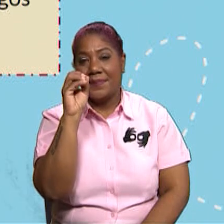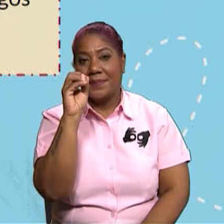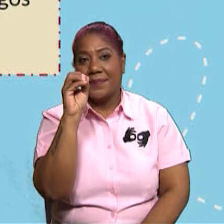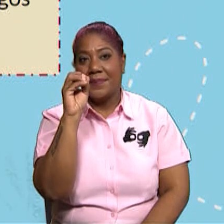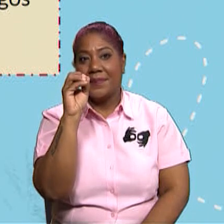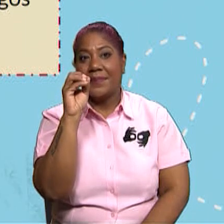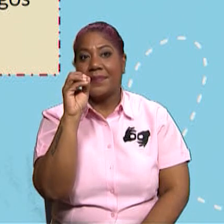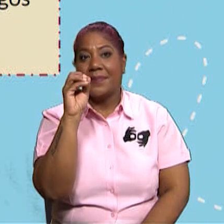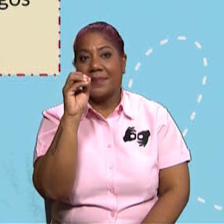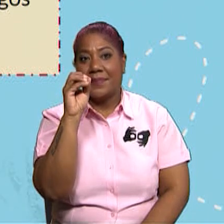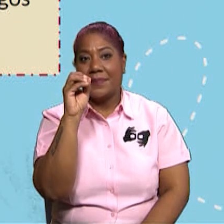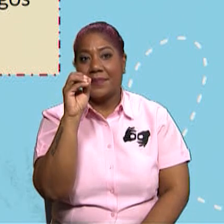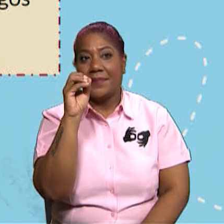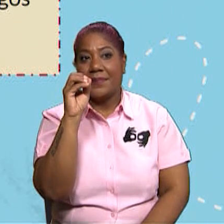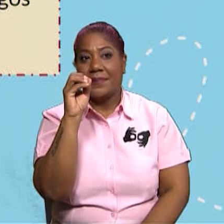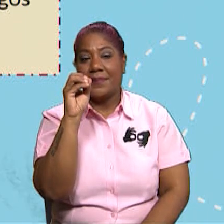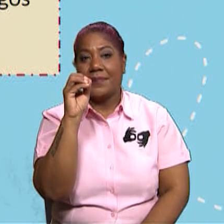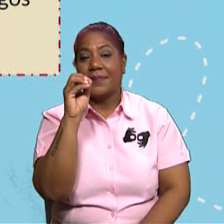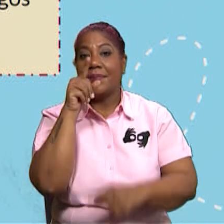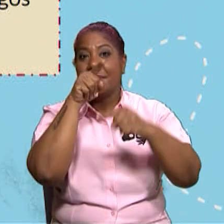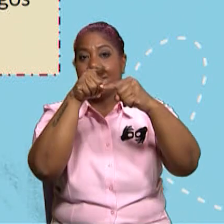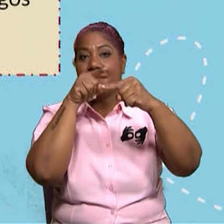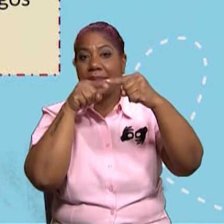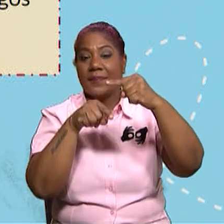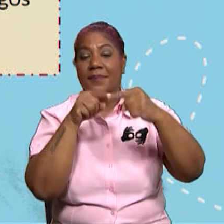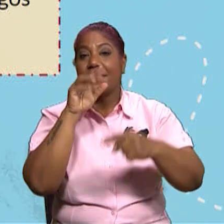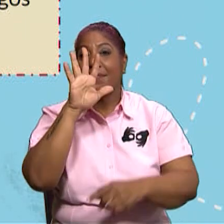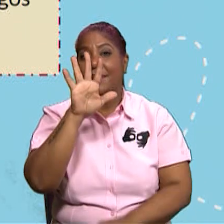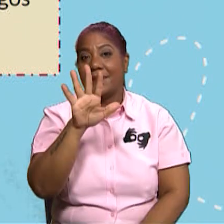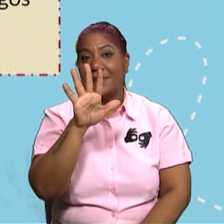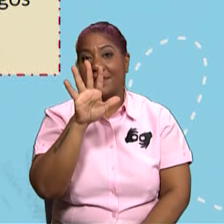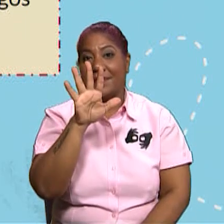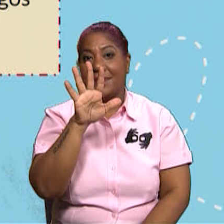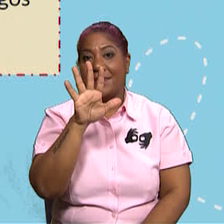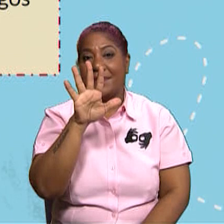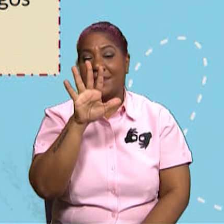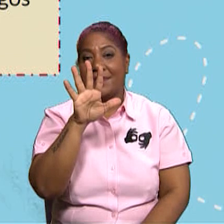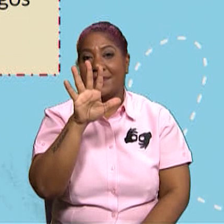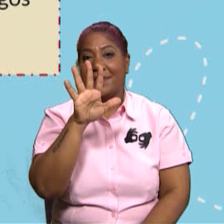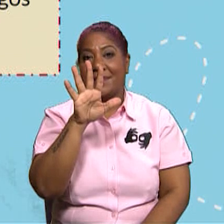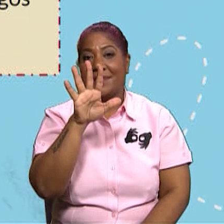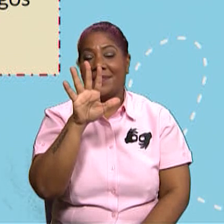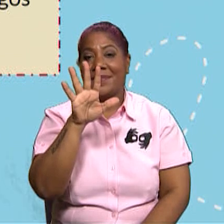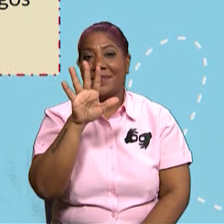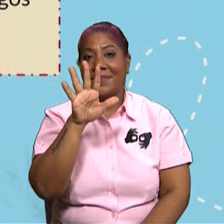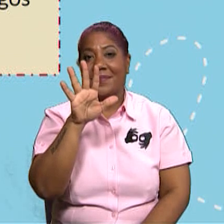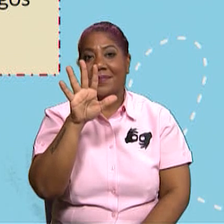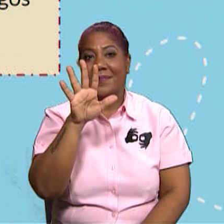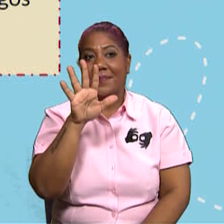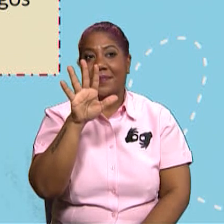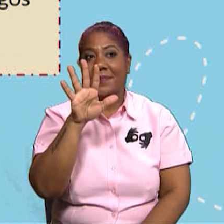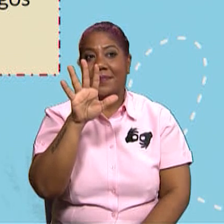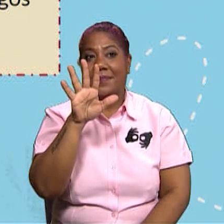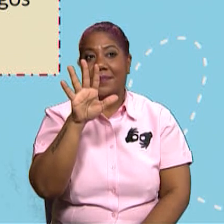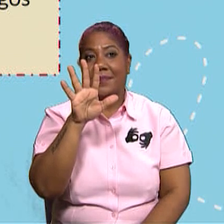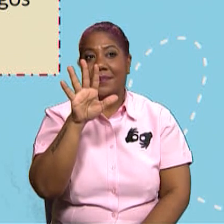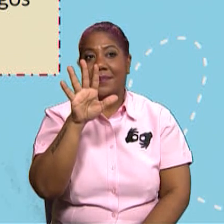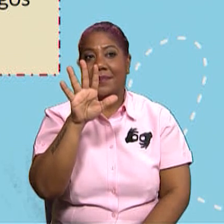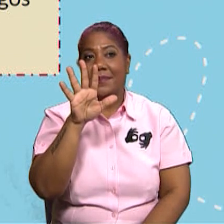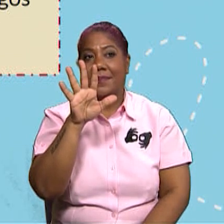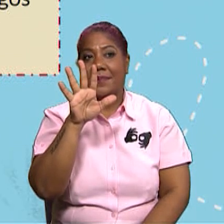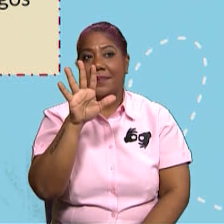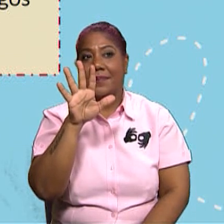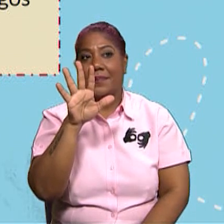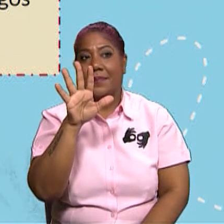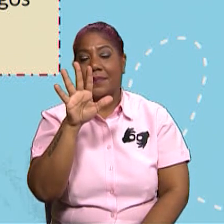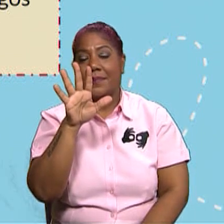total, entre 5. Vamos a colocar El 5 que representa